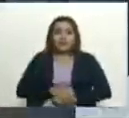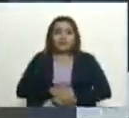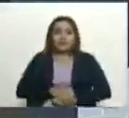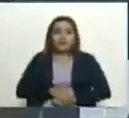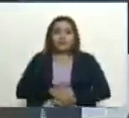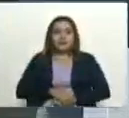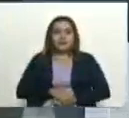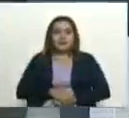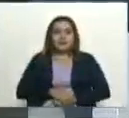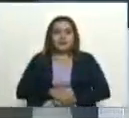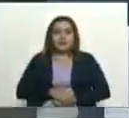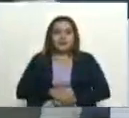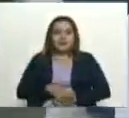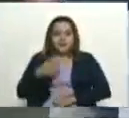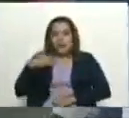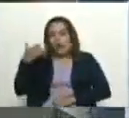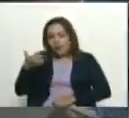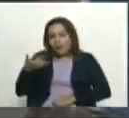Ahora te voy a visitar.